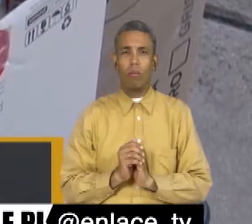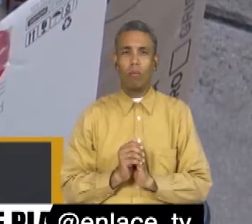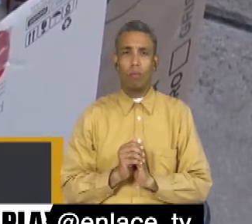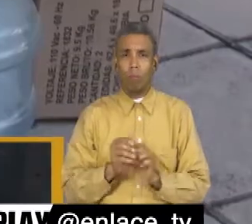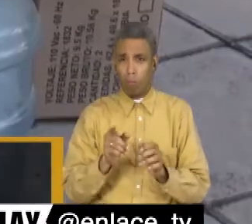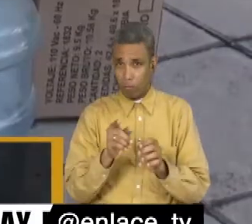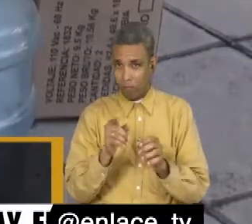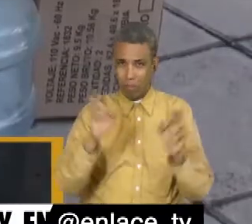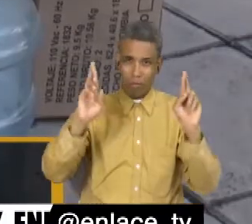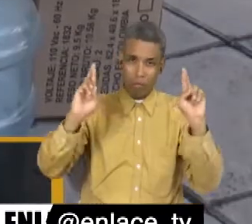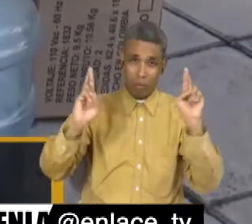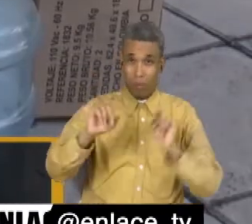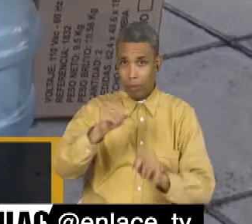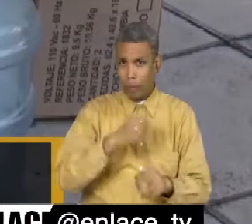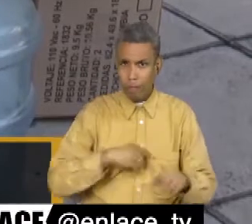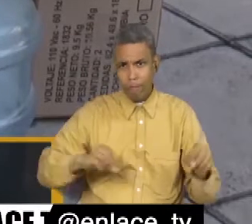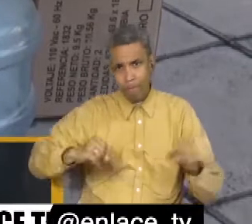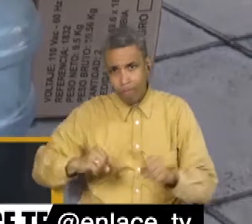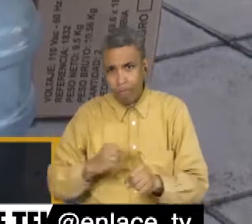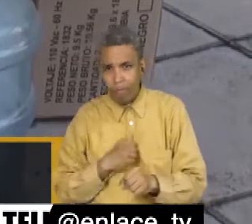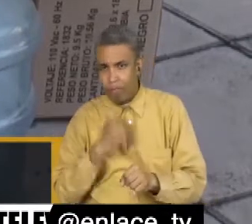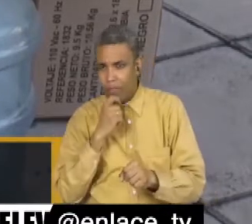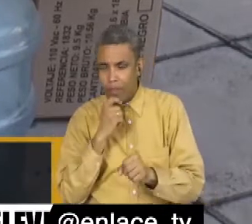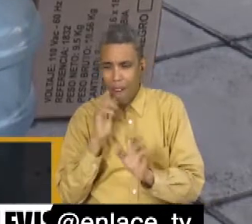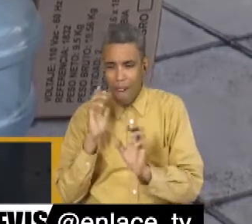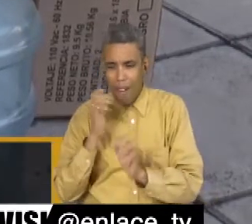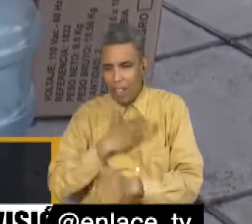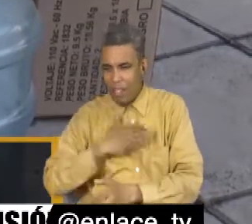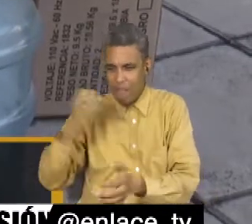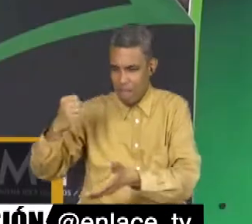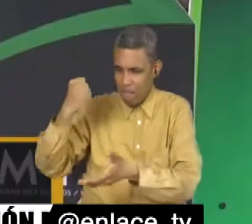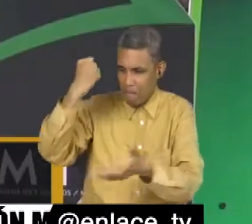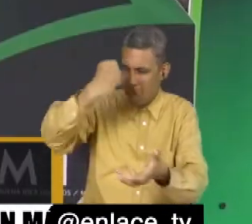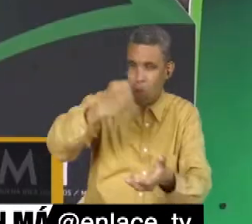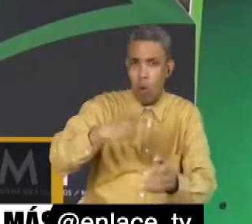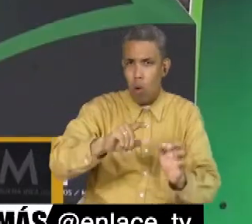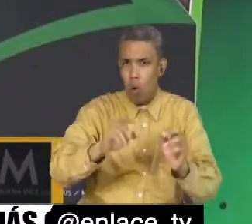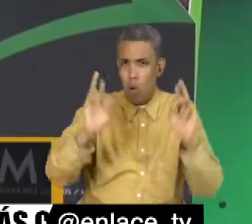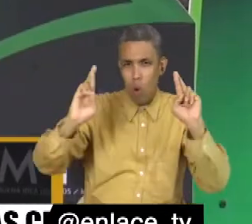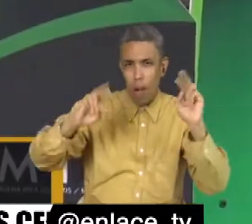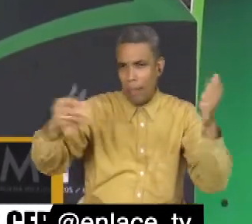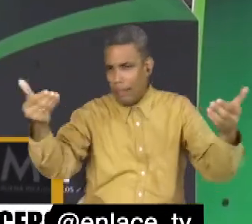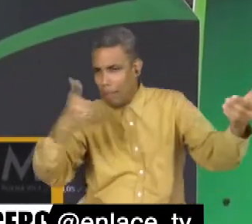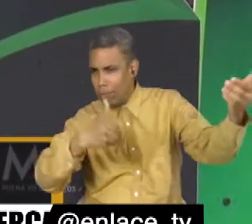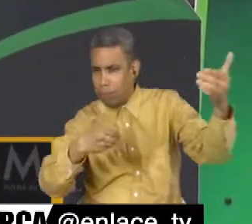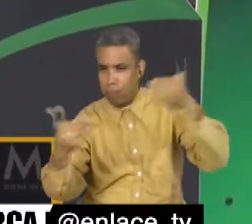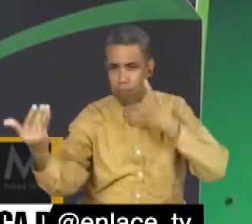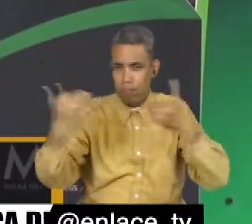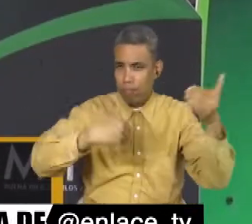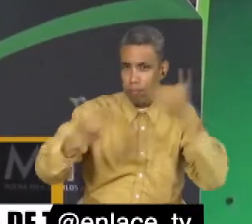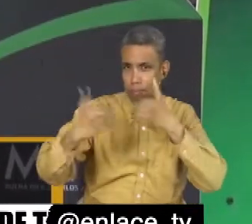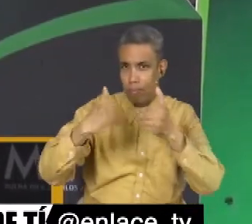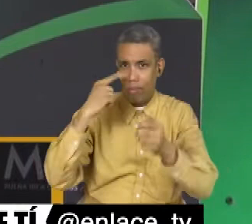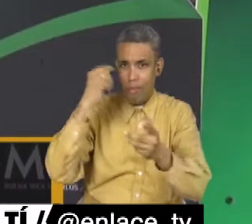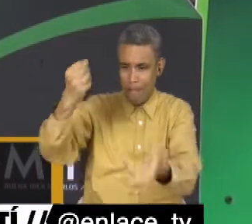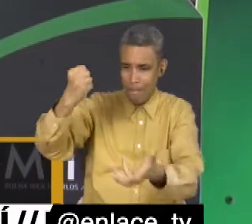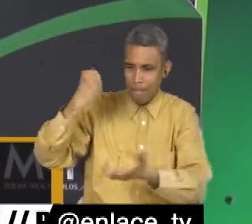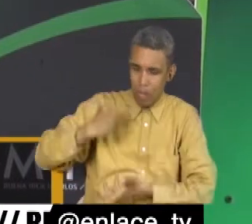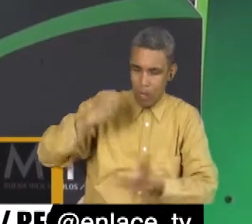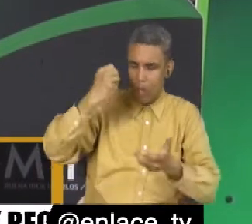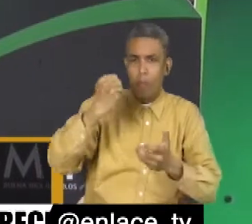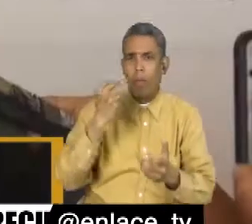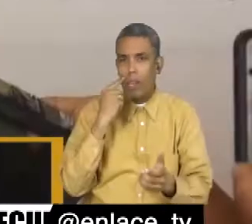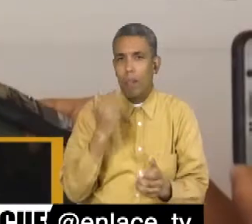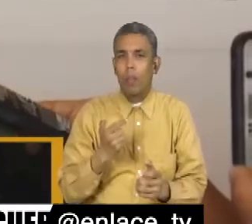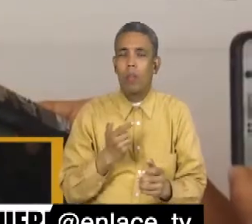activa y que participen todas las personas de la región en cuanto a la entrega de estos residuos, que se trata de